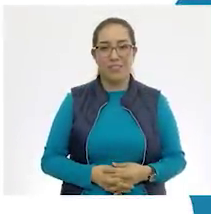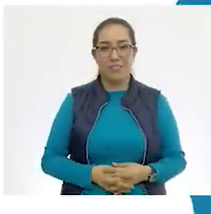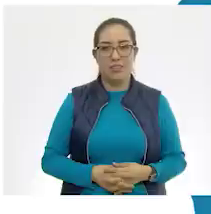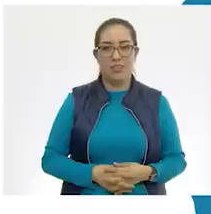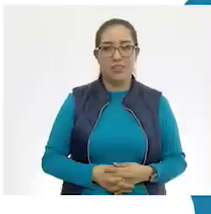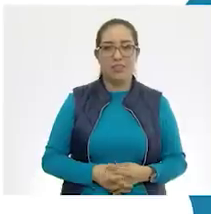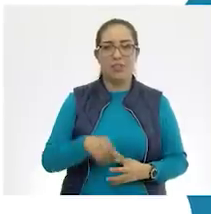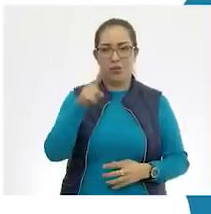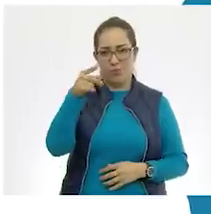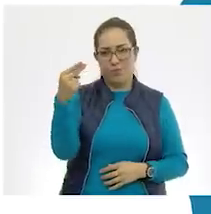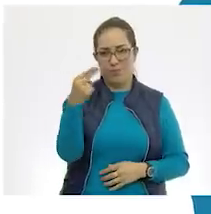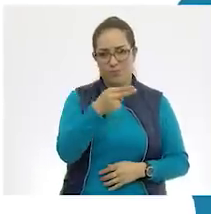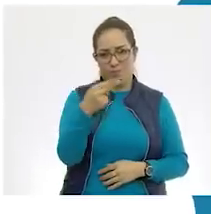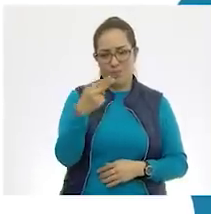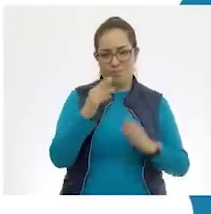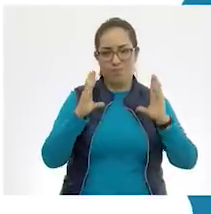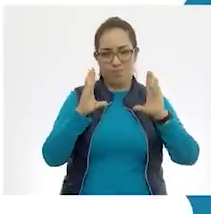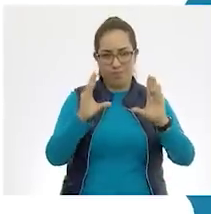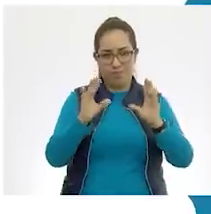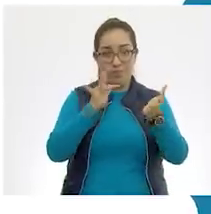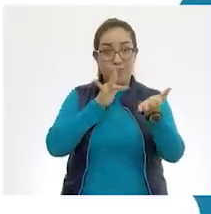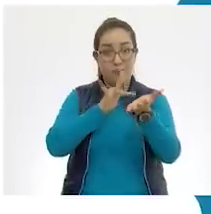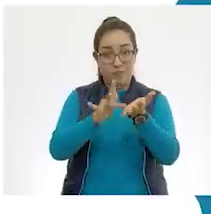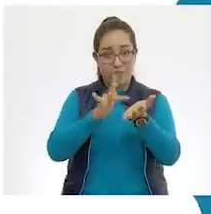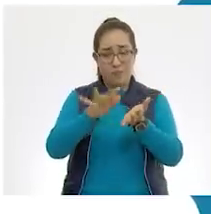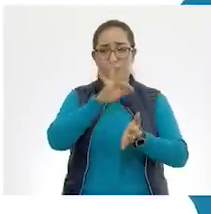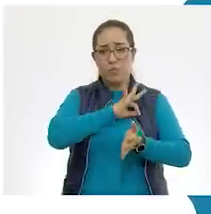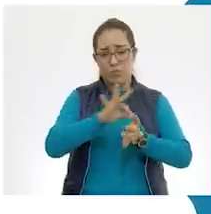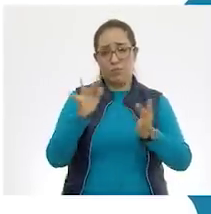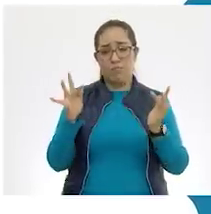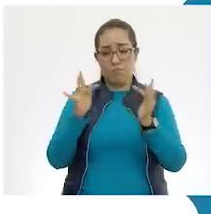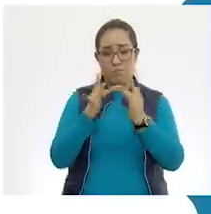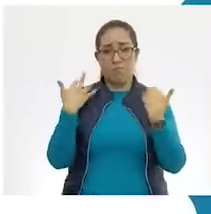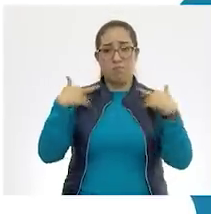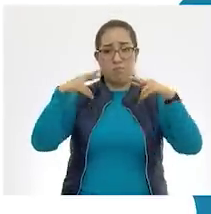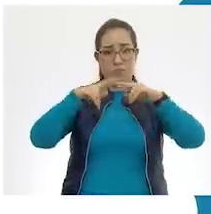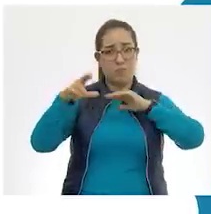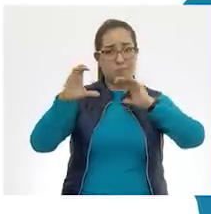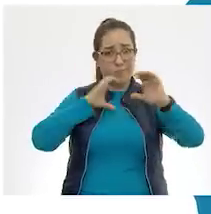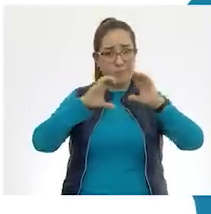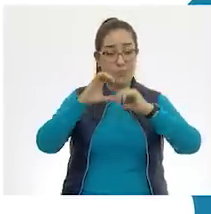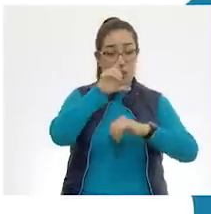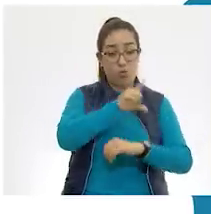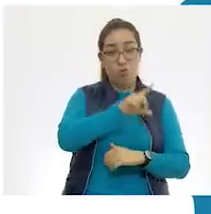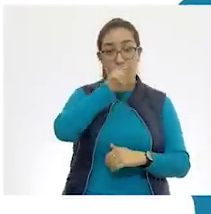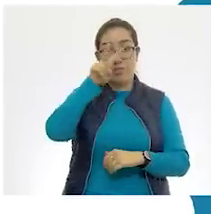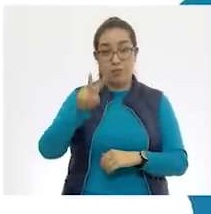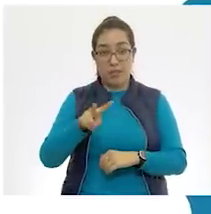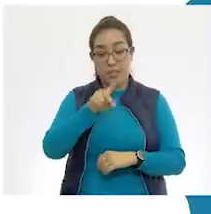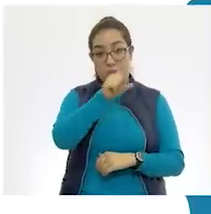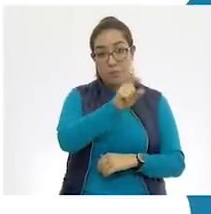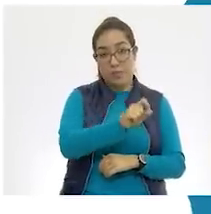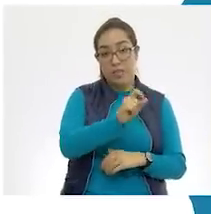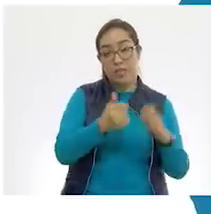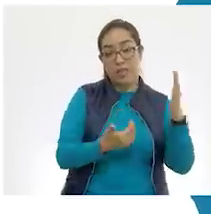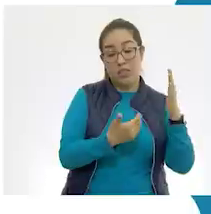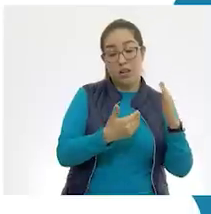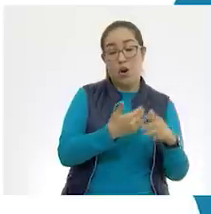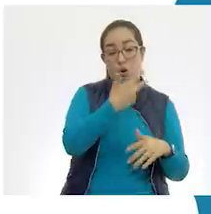Para solicitar apoyo pedagógico, comunícate con maestras y maestros de lunes a viernes de 8 a 20 horas al